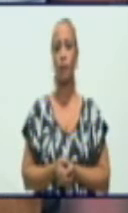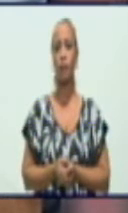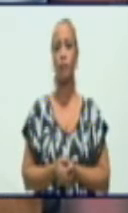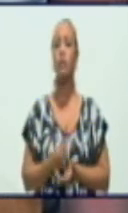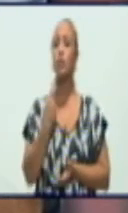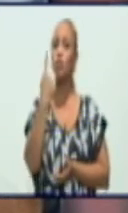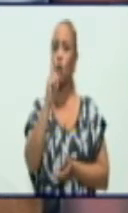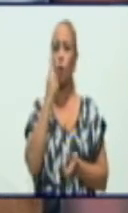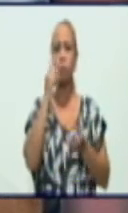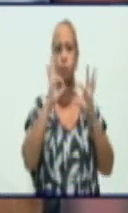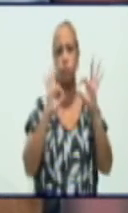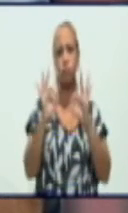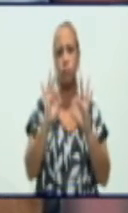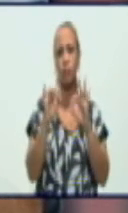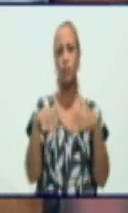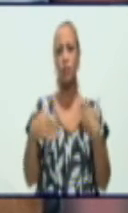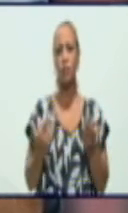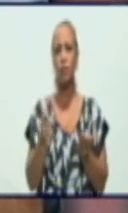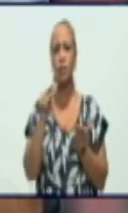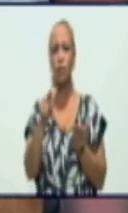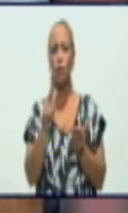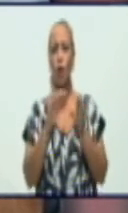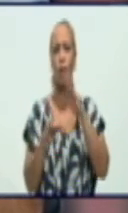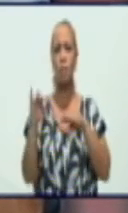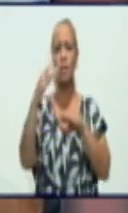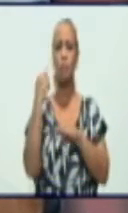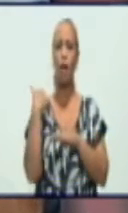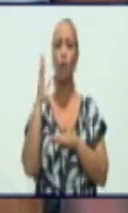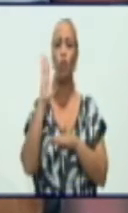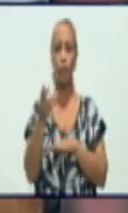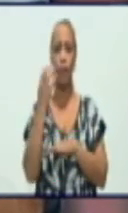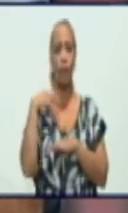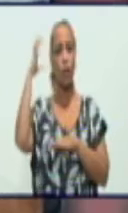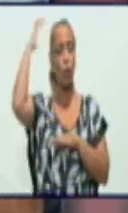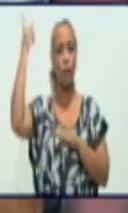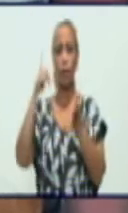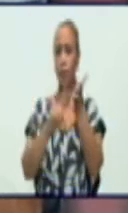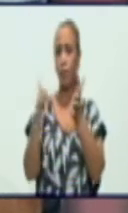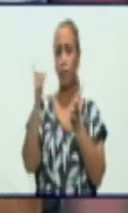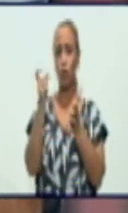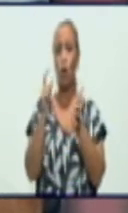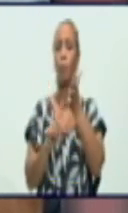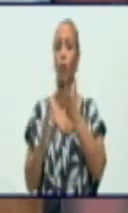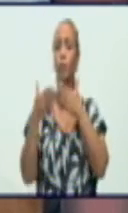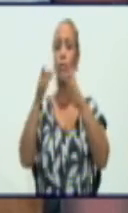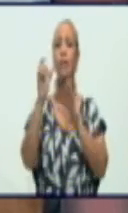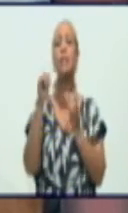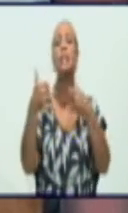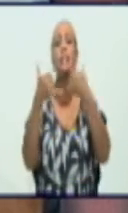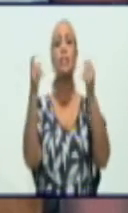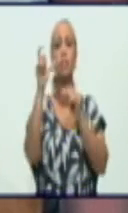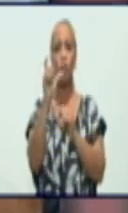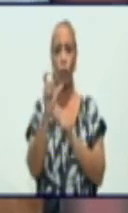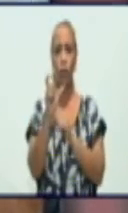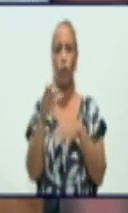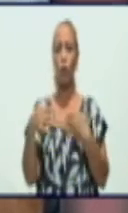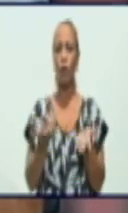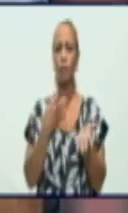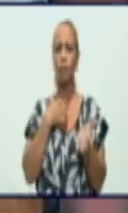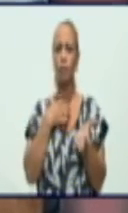se protegieron, conciliados con las máximas autoridades del gobierno y el partido de la provincia, los circuitos que tributaban o